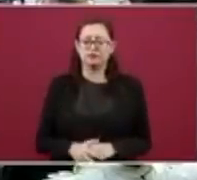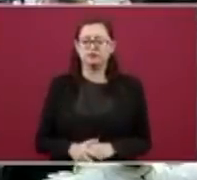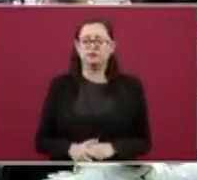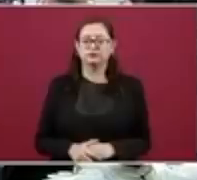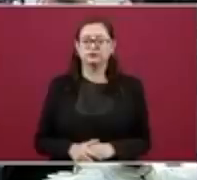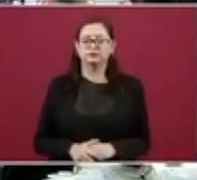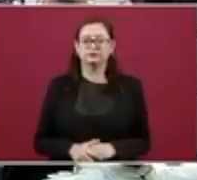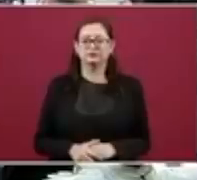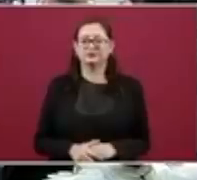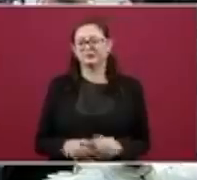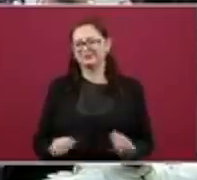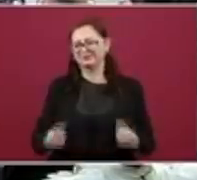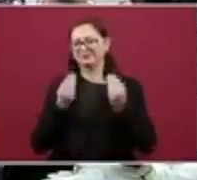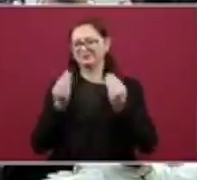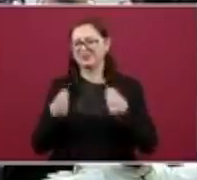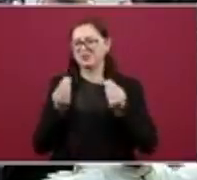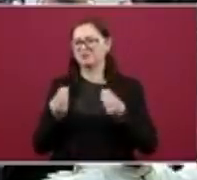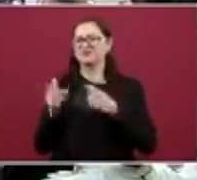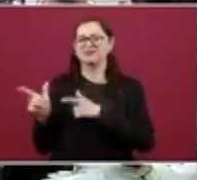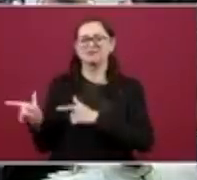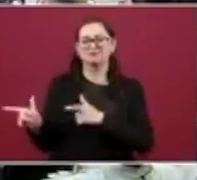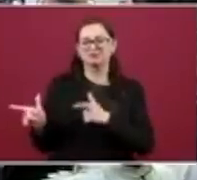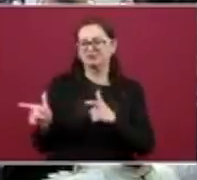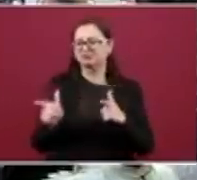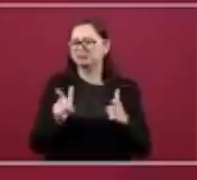mucho contrabando de armas